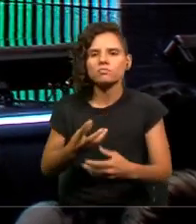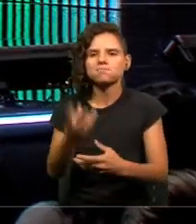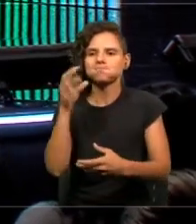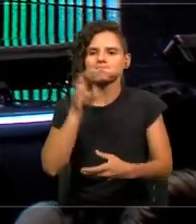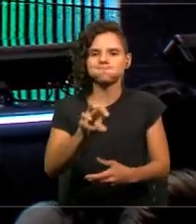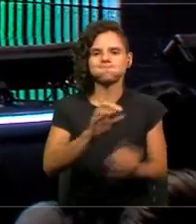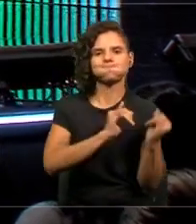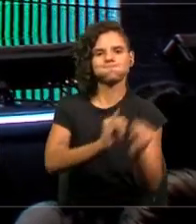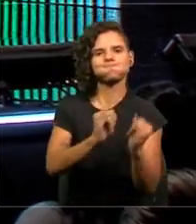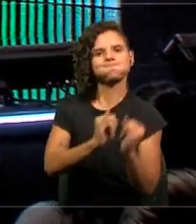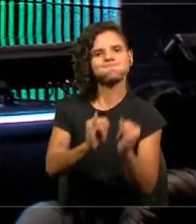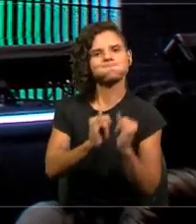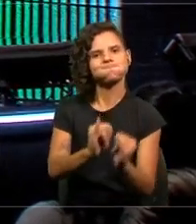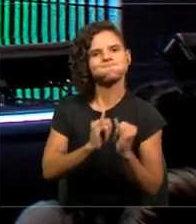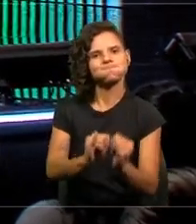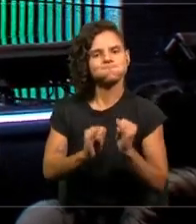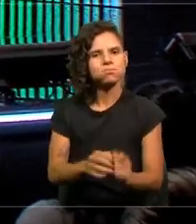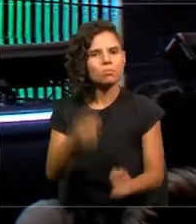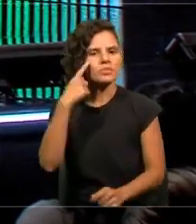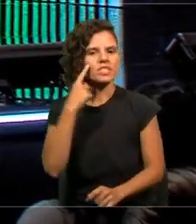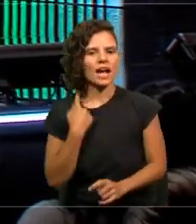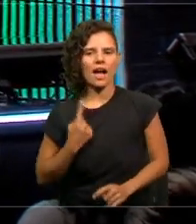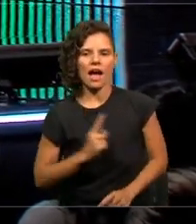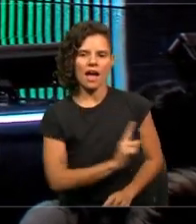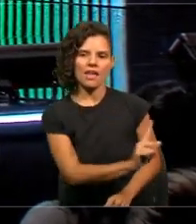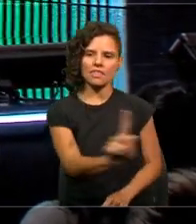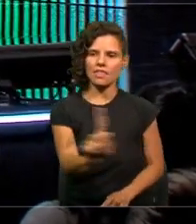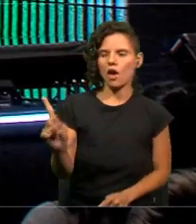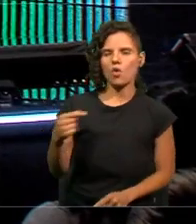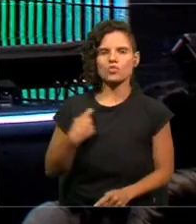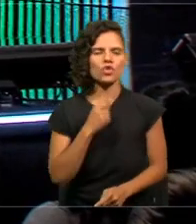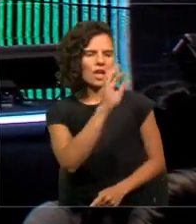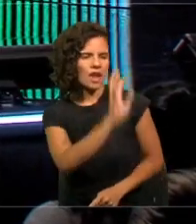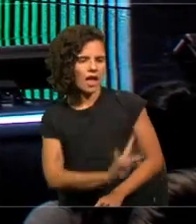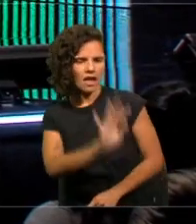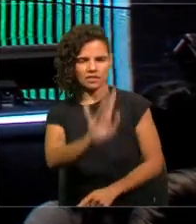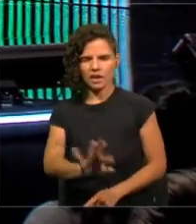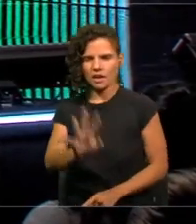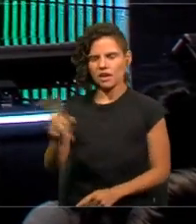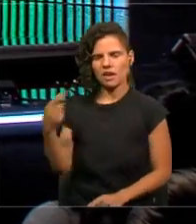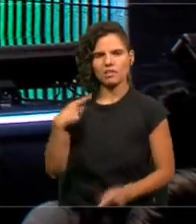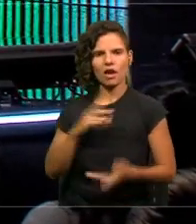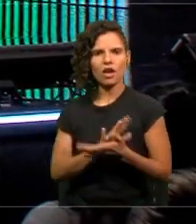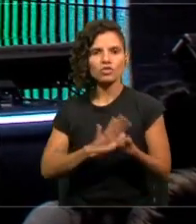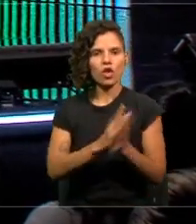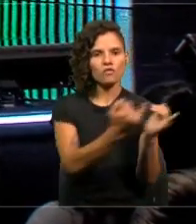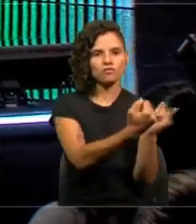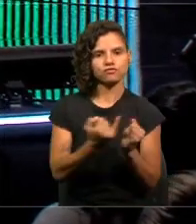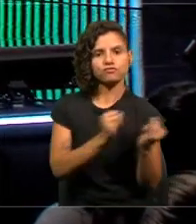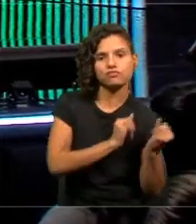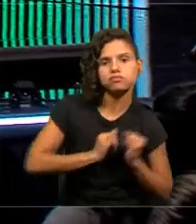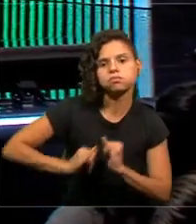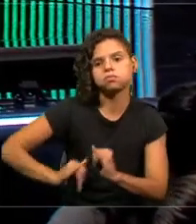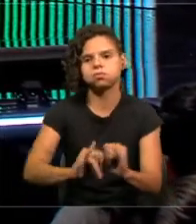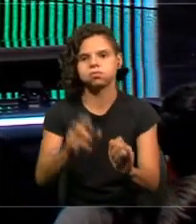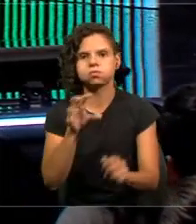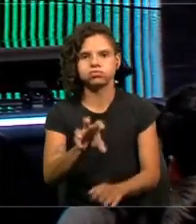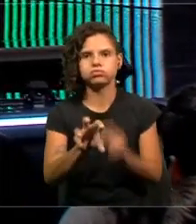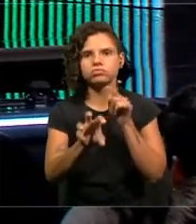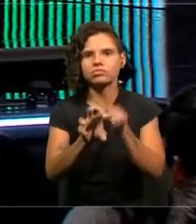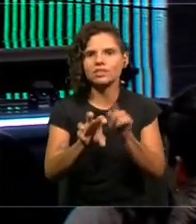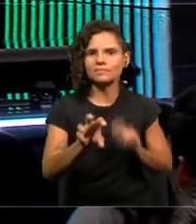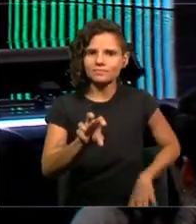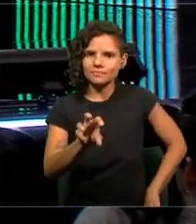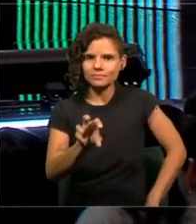información que va perfilando cada uno de nosotros sin ir más lejos este algoritmo que tampoco